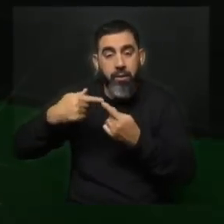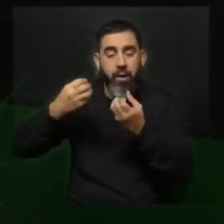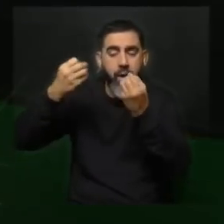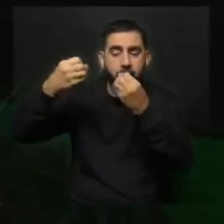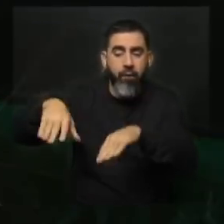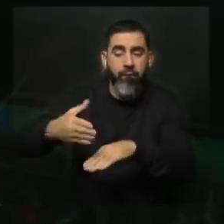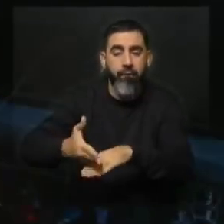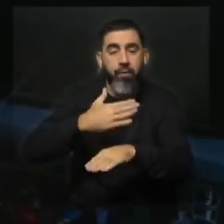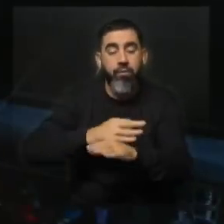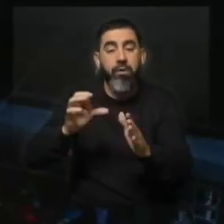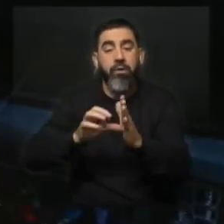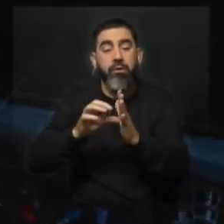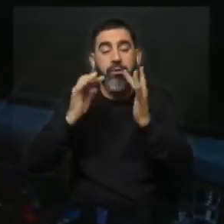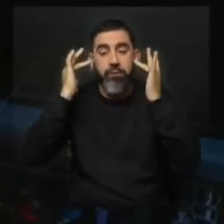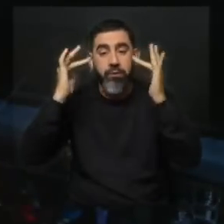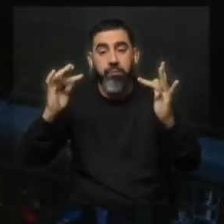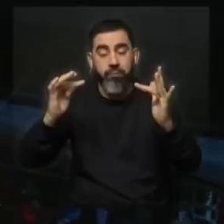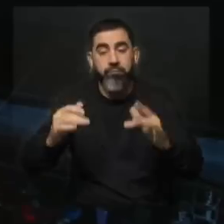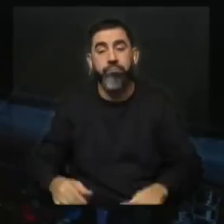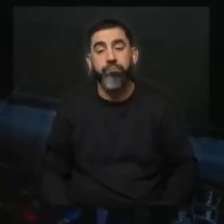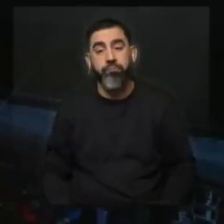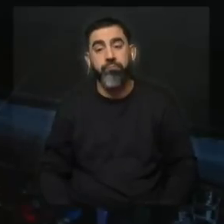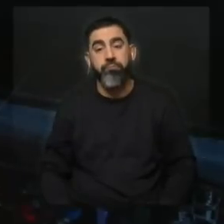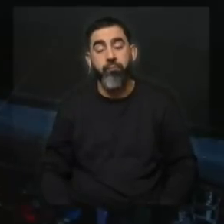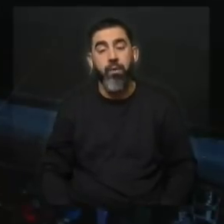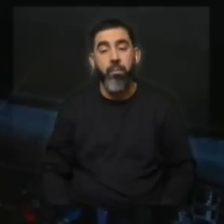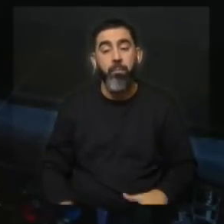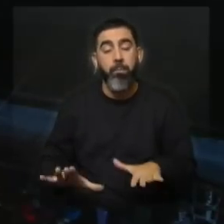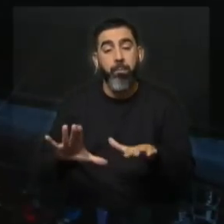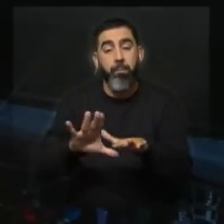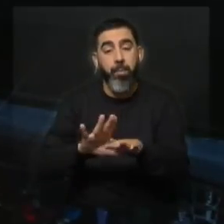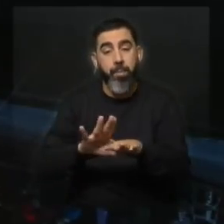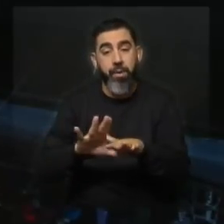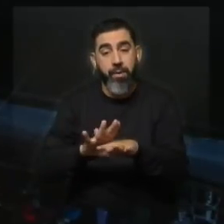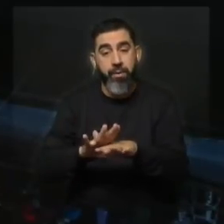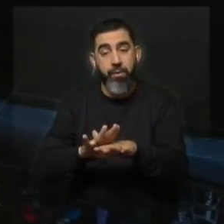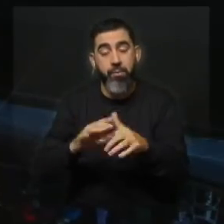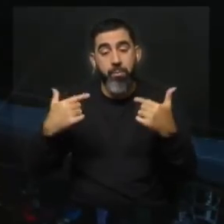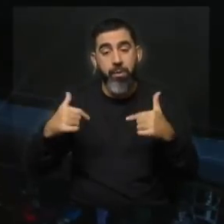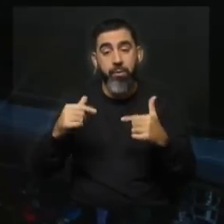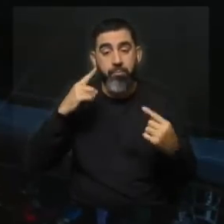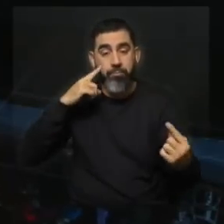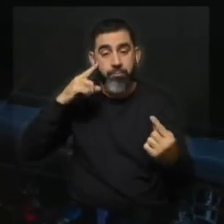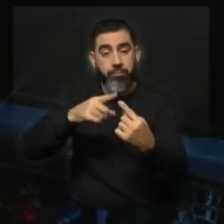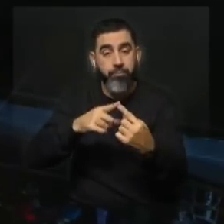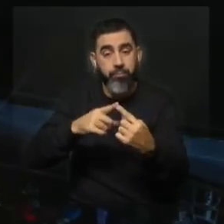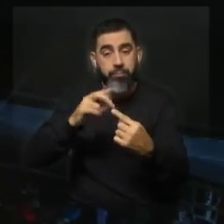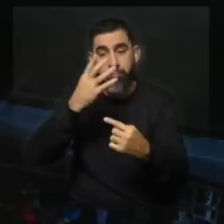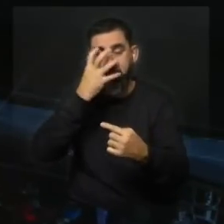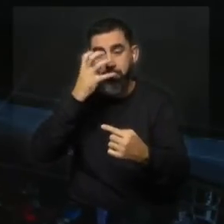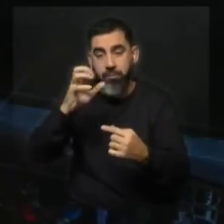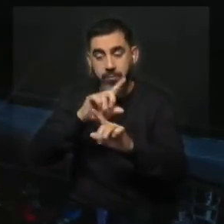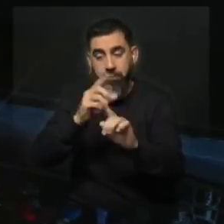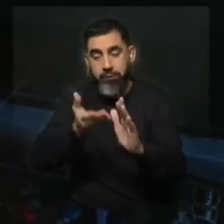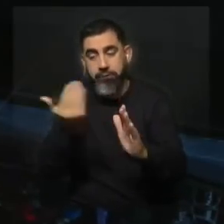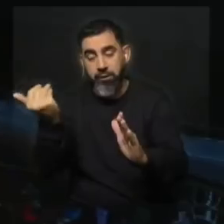temprana en el sistema educativo sí por este motivo el Ministerio de desarrollo social pone foco en el combate al racismo en los centros